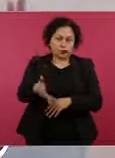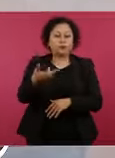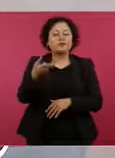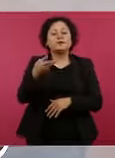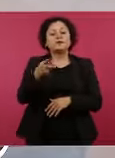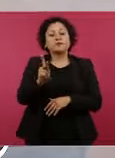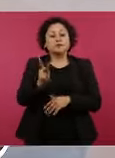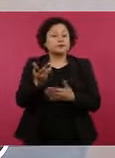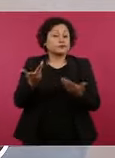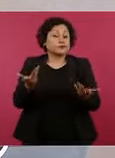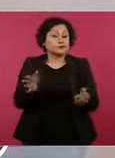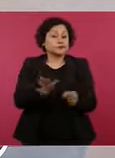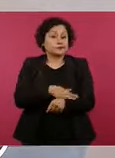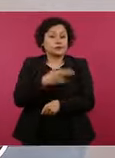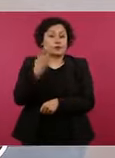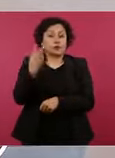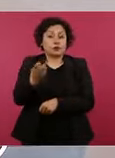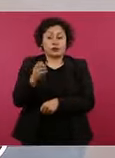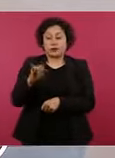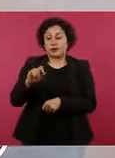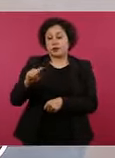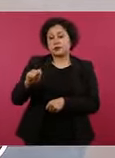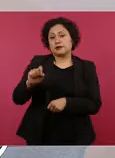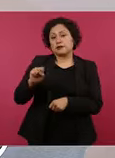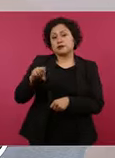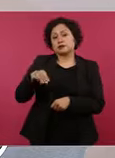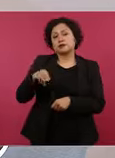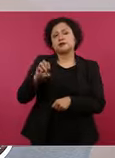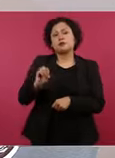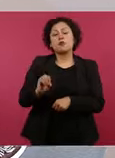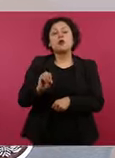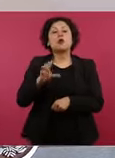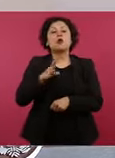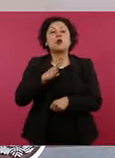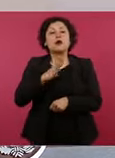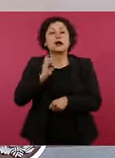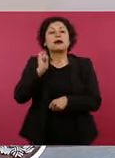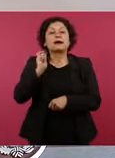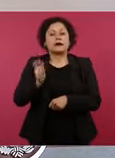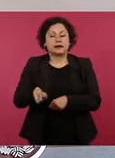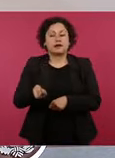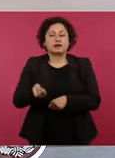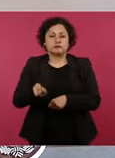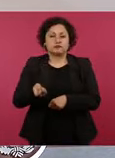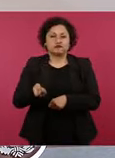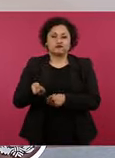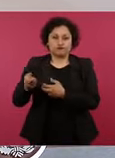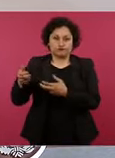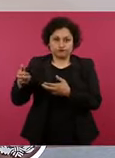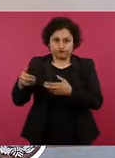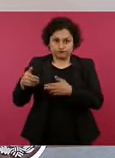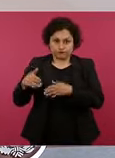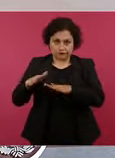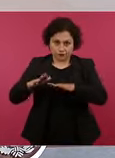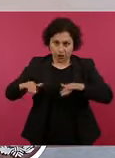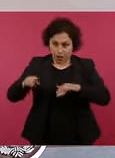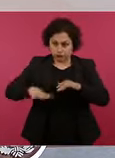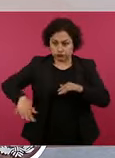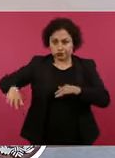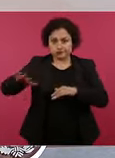pues es una franja que tenemos que cuidar porque ha sido también muy